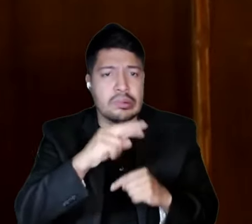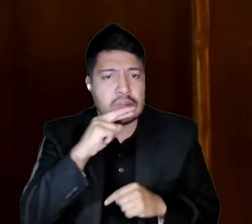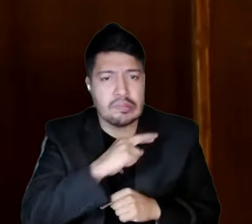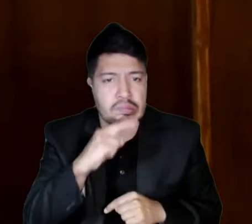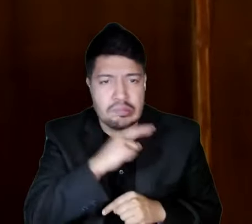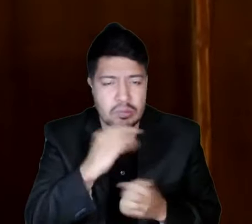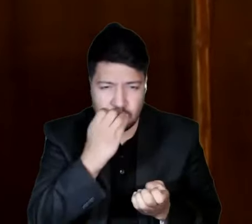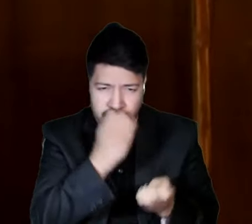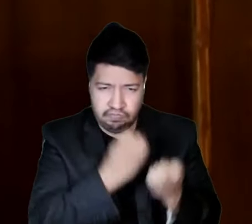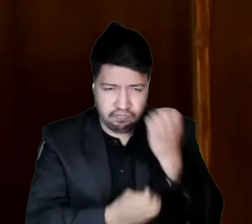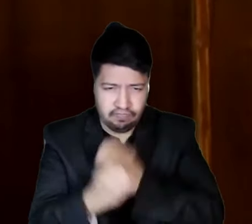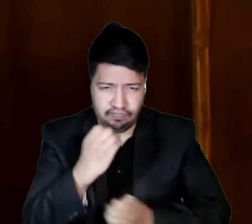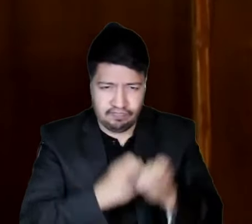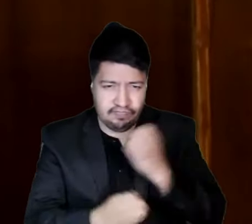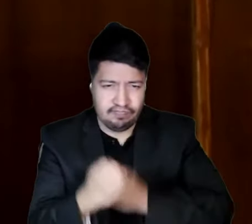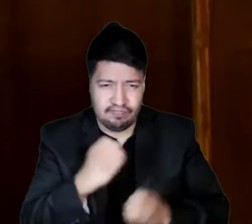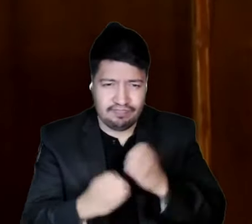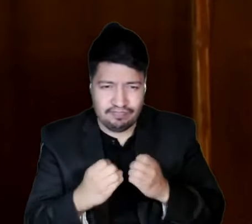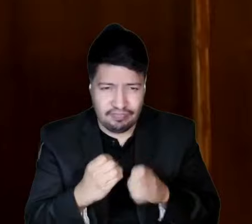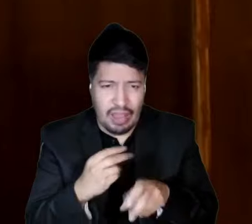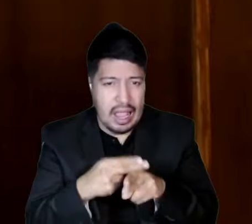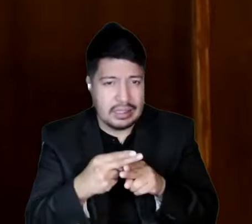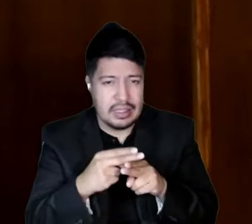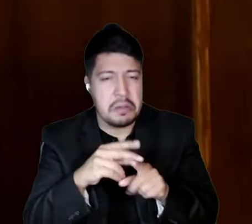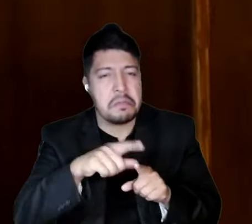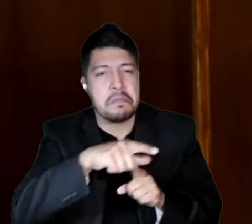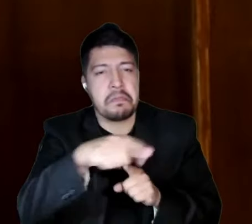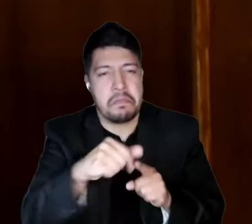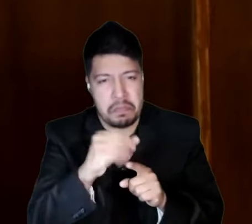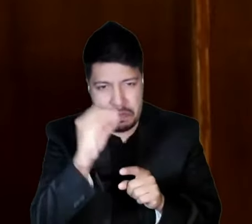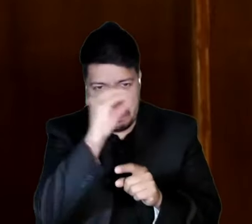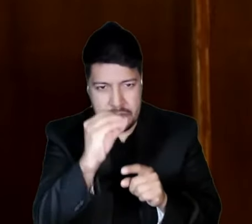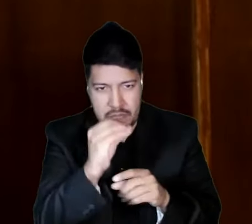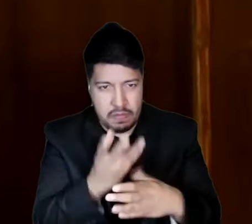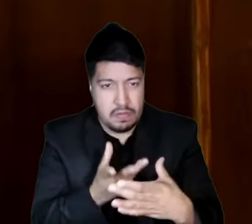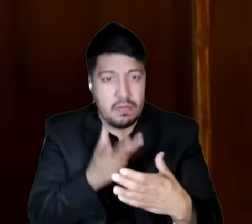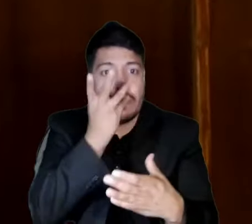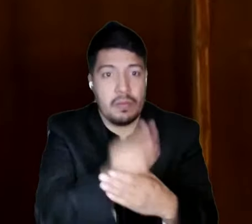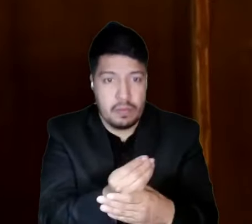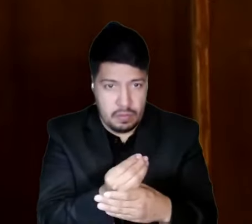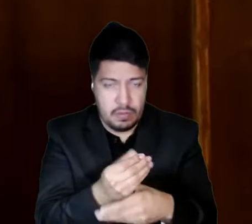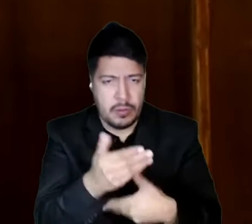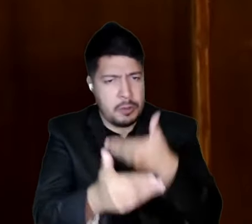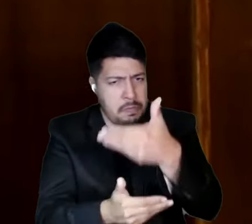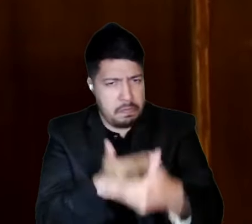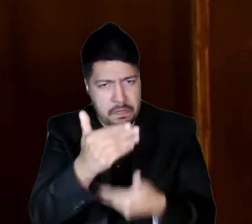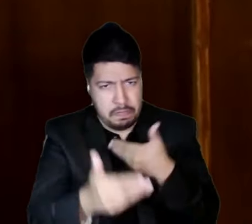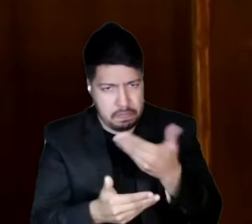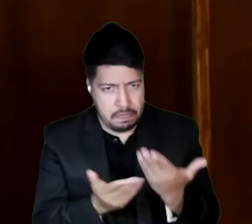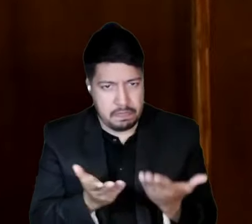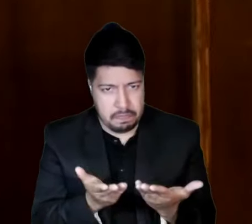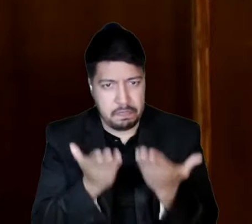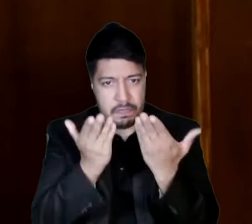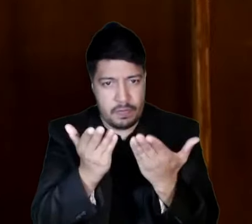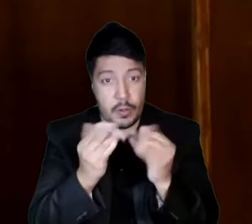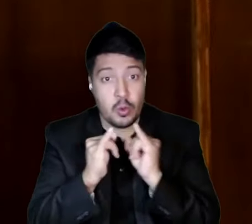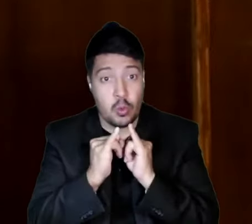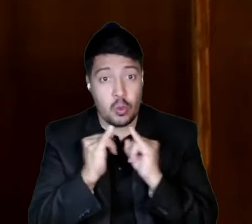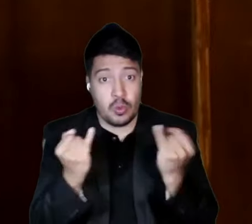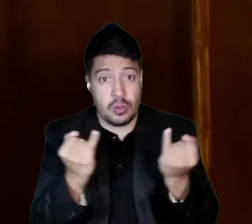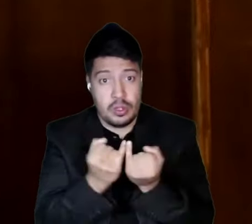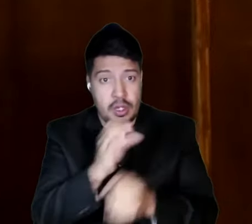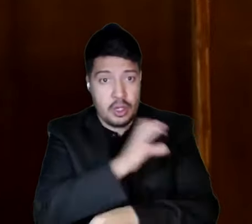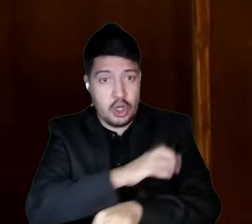procedente sin otro particular le expresamos nuestra elevada consideración Atentamente junta de coordinación